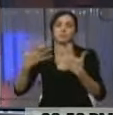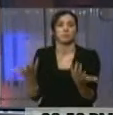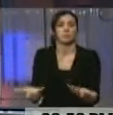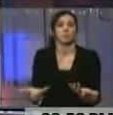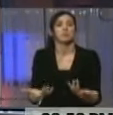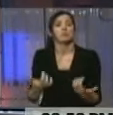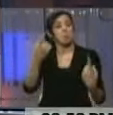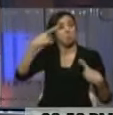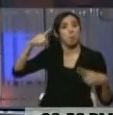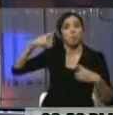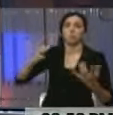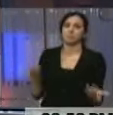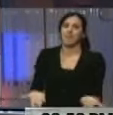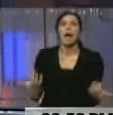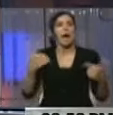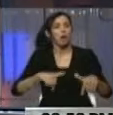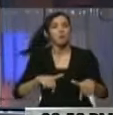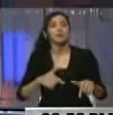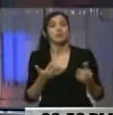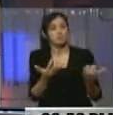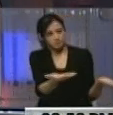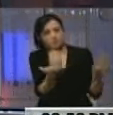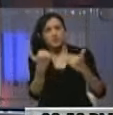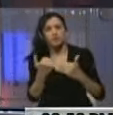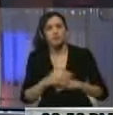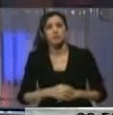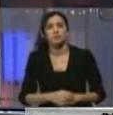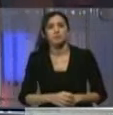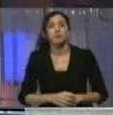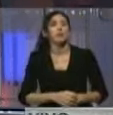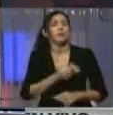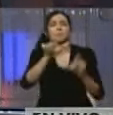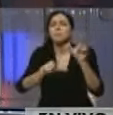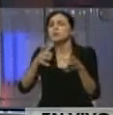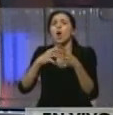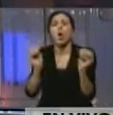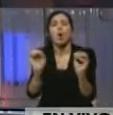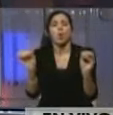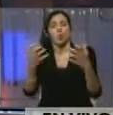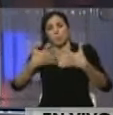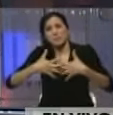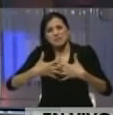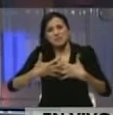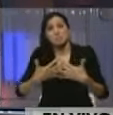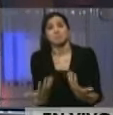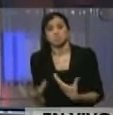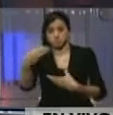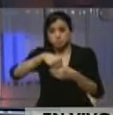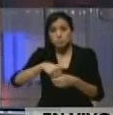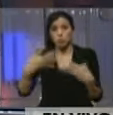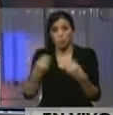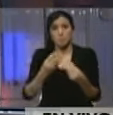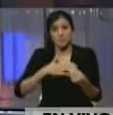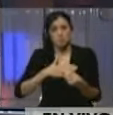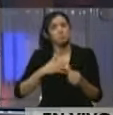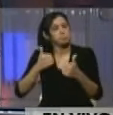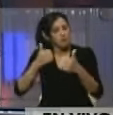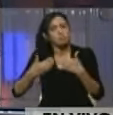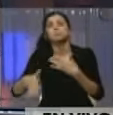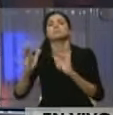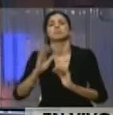para acá, todo el que está en la agenda económica bolivariana le va bien, le va mejor, vengan para acá. ¿Qué dice Aristóbulo